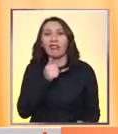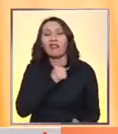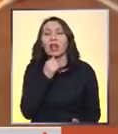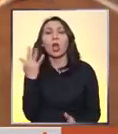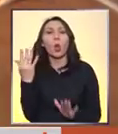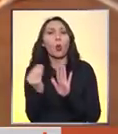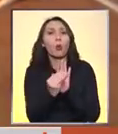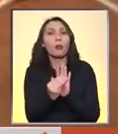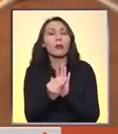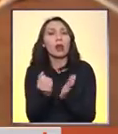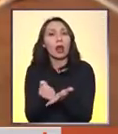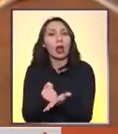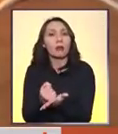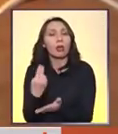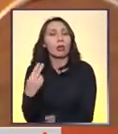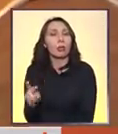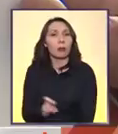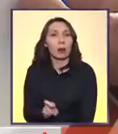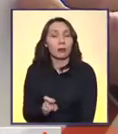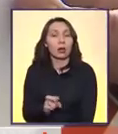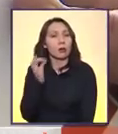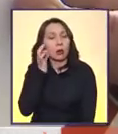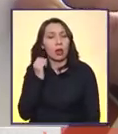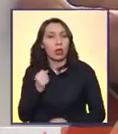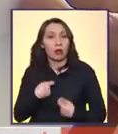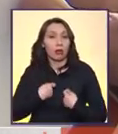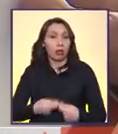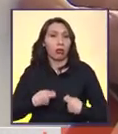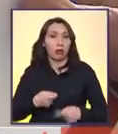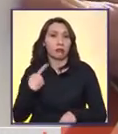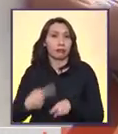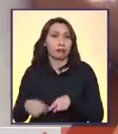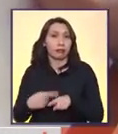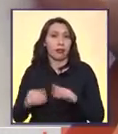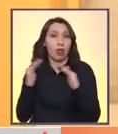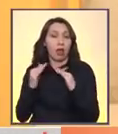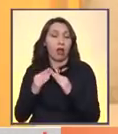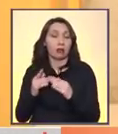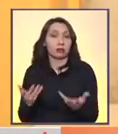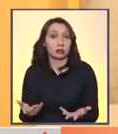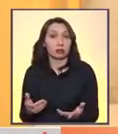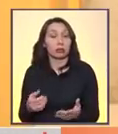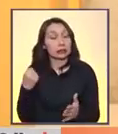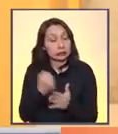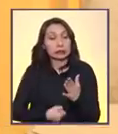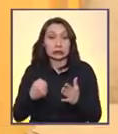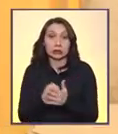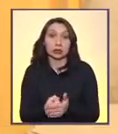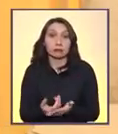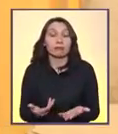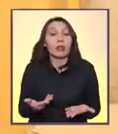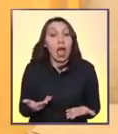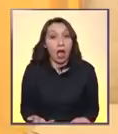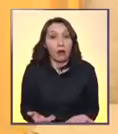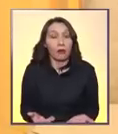del medicamento de su padre. Ella corre con los gastos fijos de la casa. Finalmente hay que dar la lucha hasta el final. Entonces ahora